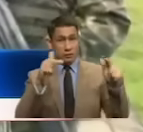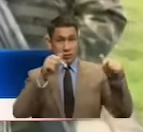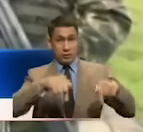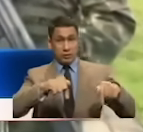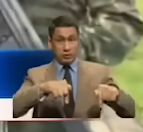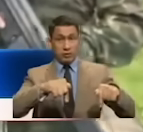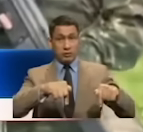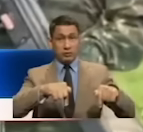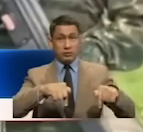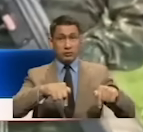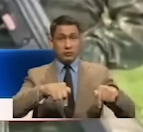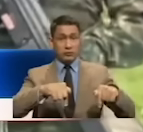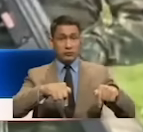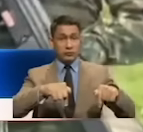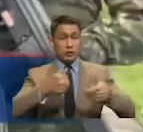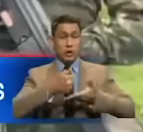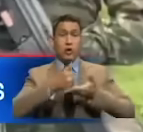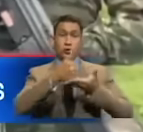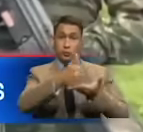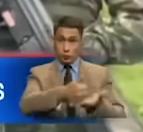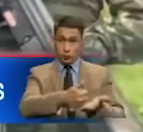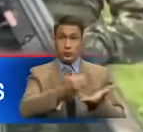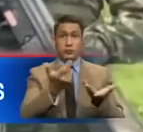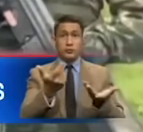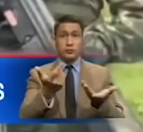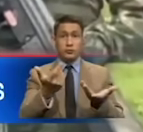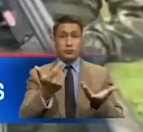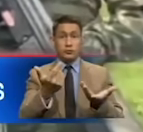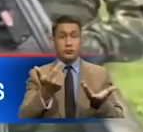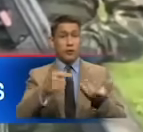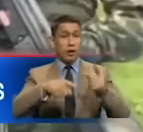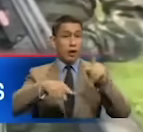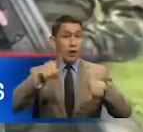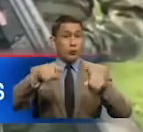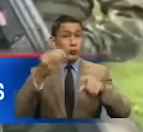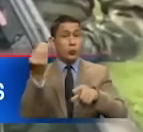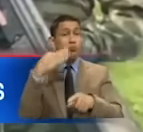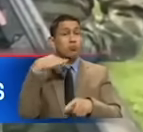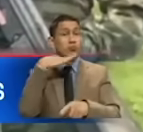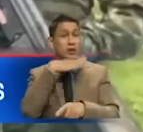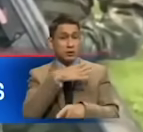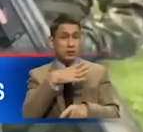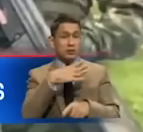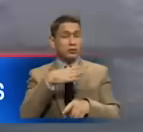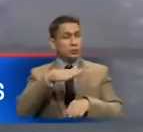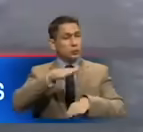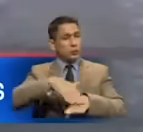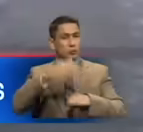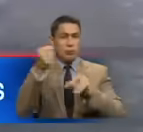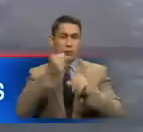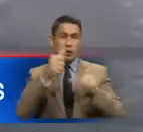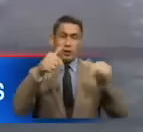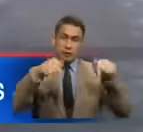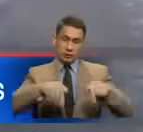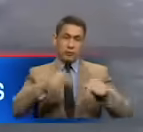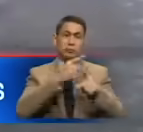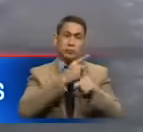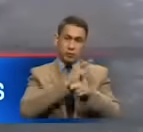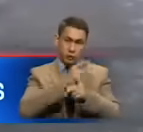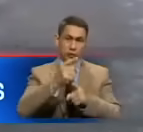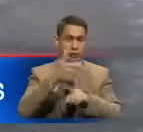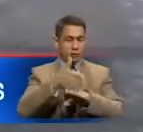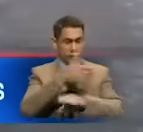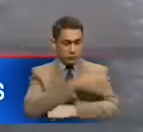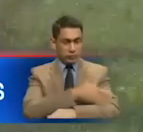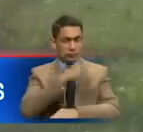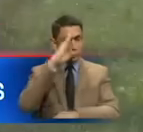algún, digámosle así, muchacho medio travieso que tal vez quiera atentar contra nuestras instalaciones. Según ciudadanos, estos